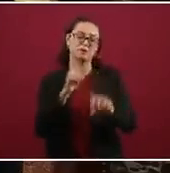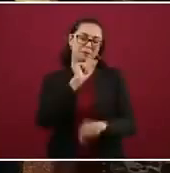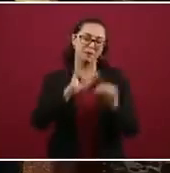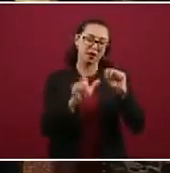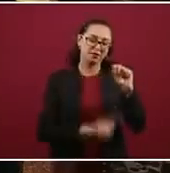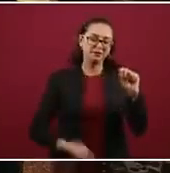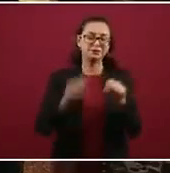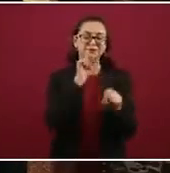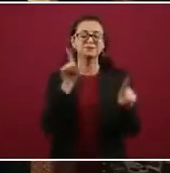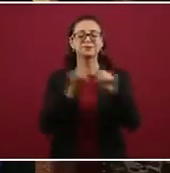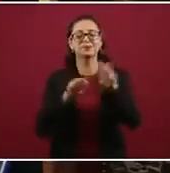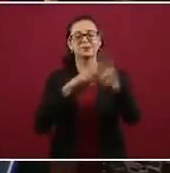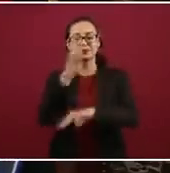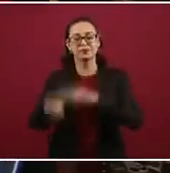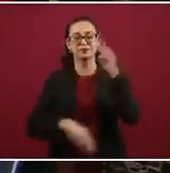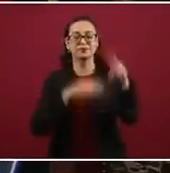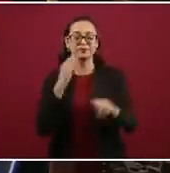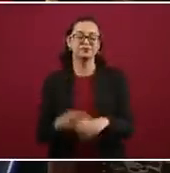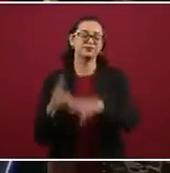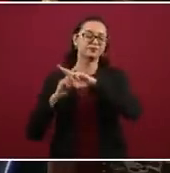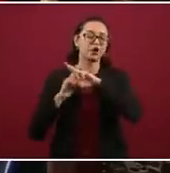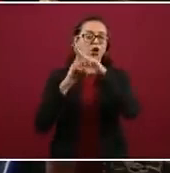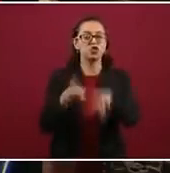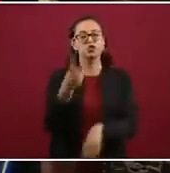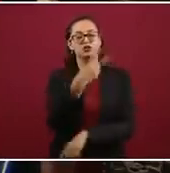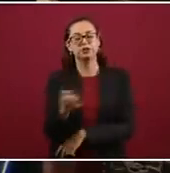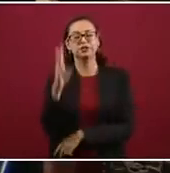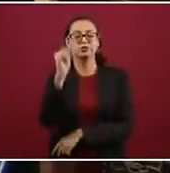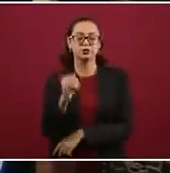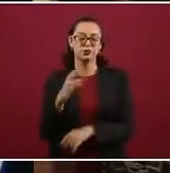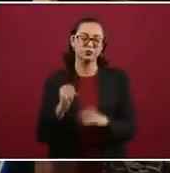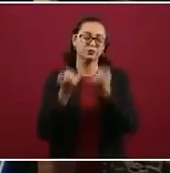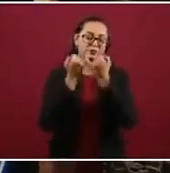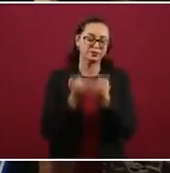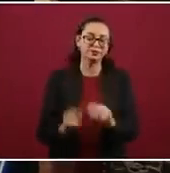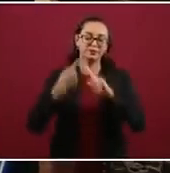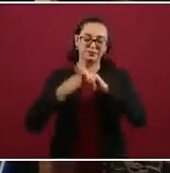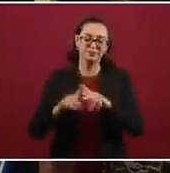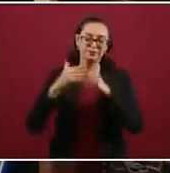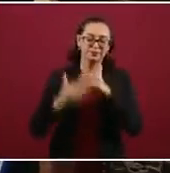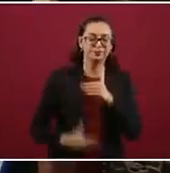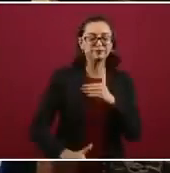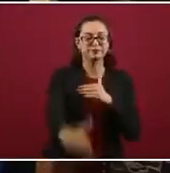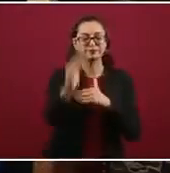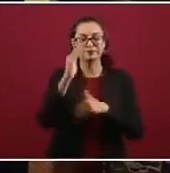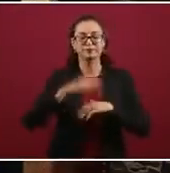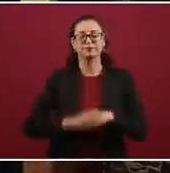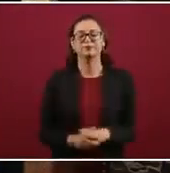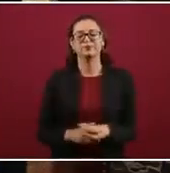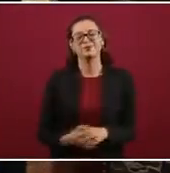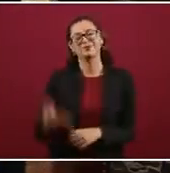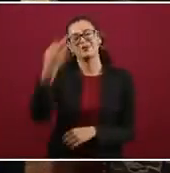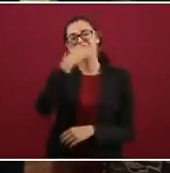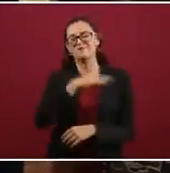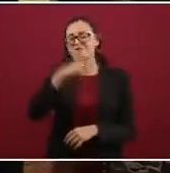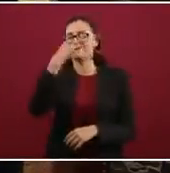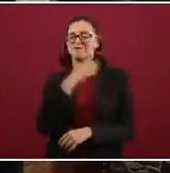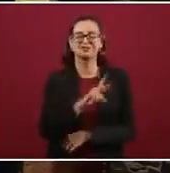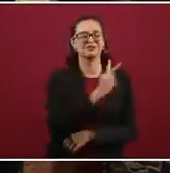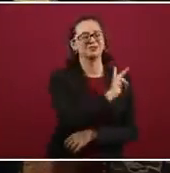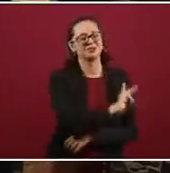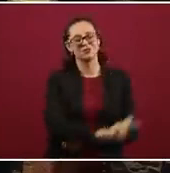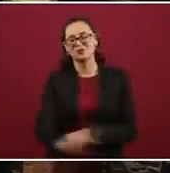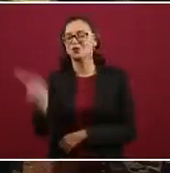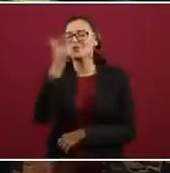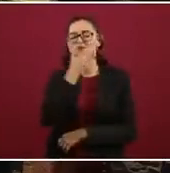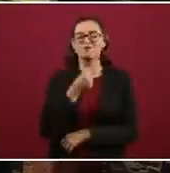mundo. Se cumple el 209 aniversario del inicio de la gesta de independencia, la fiesta de todas las